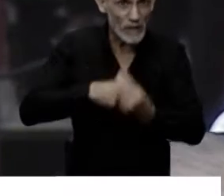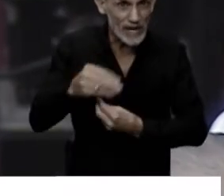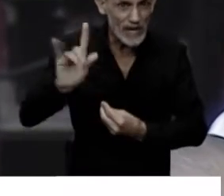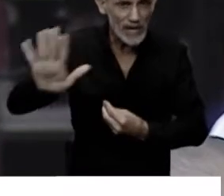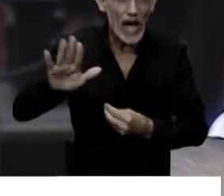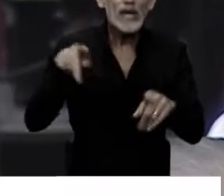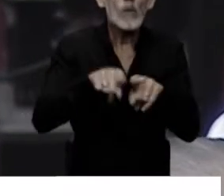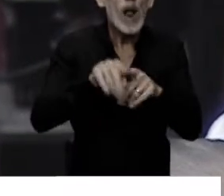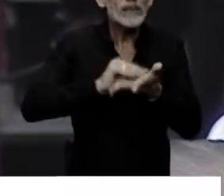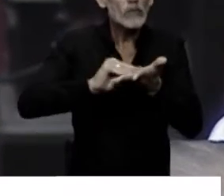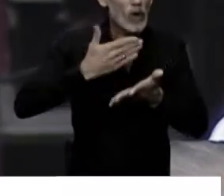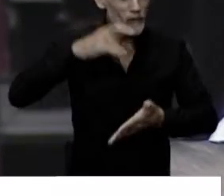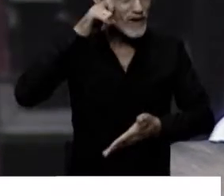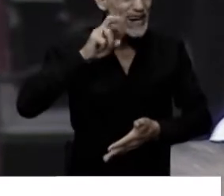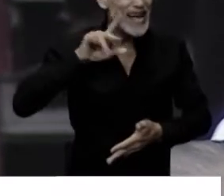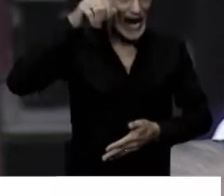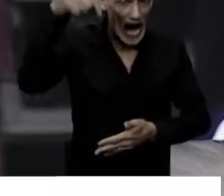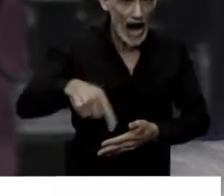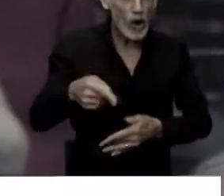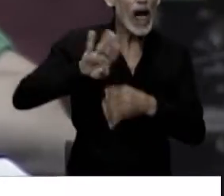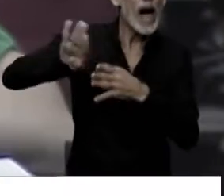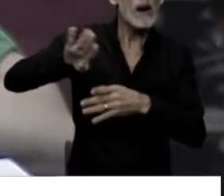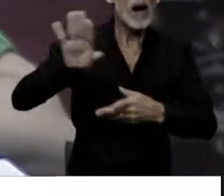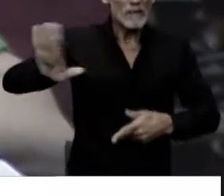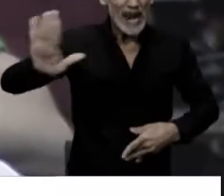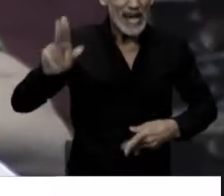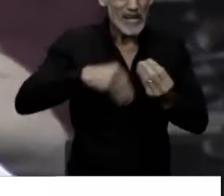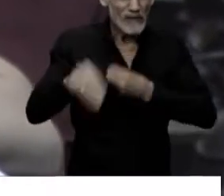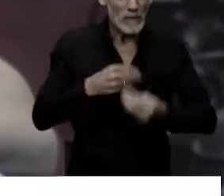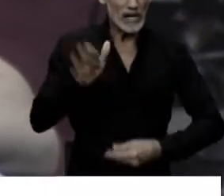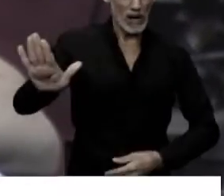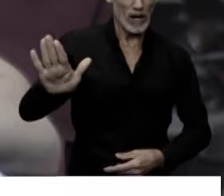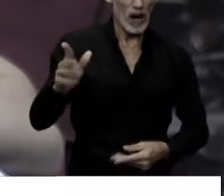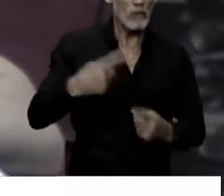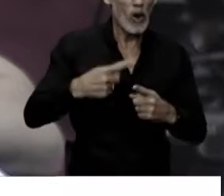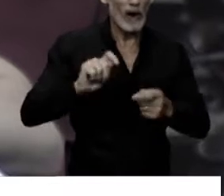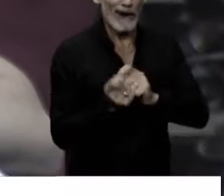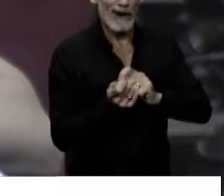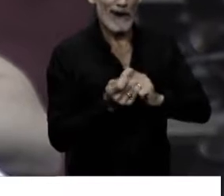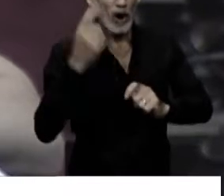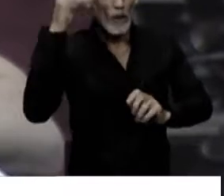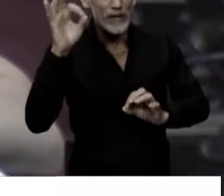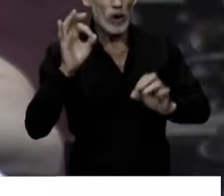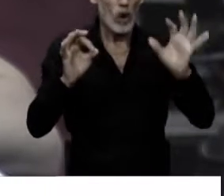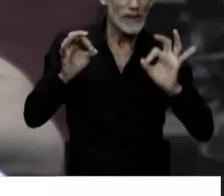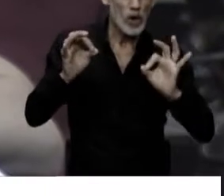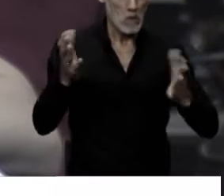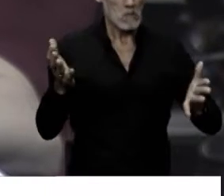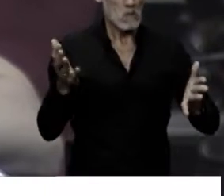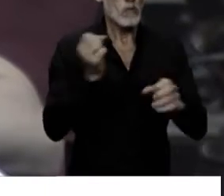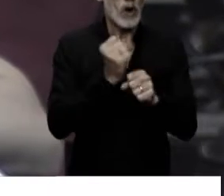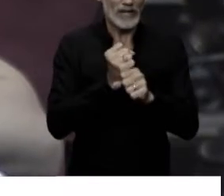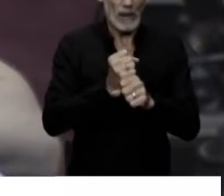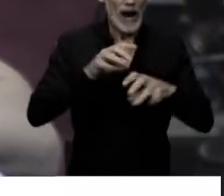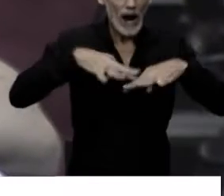pasando al diputado Ferreira en este momento. Creemos que no es justo que nos pase eso simplemente por ejercer nuestra calidad de